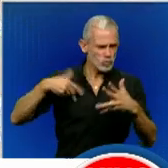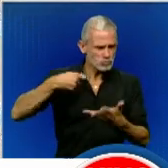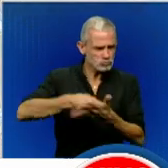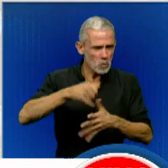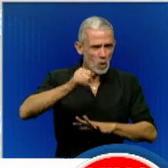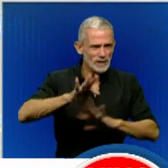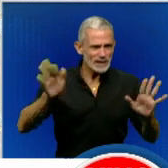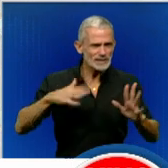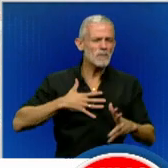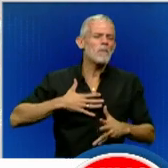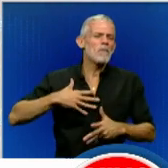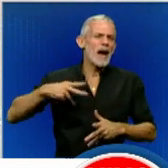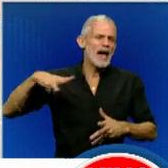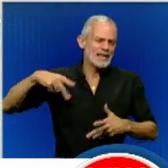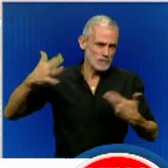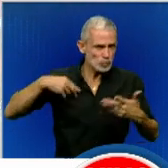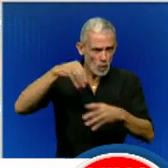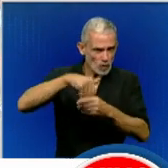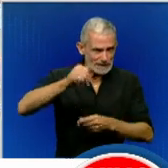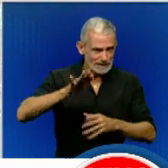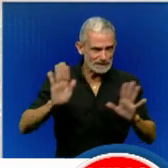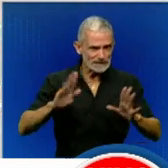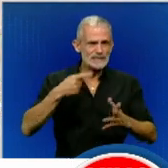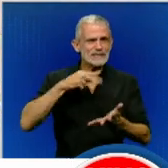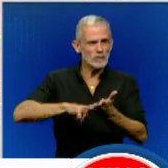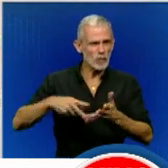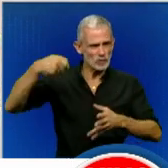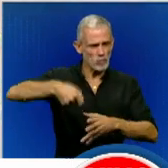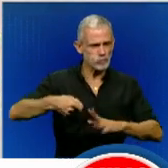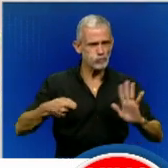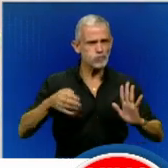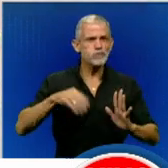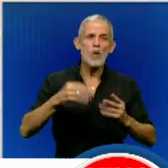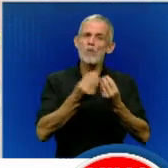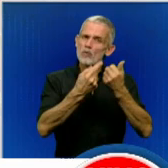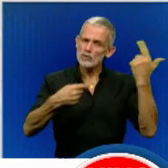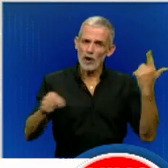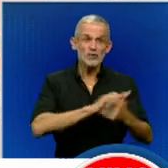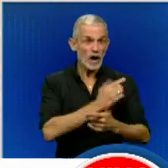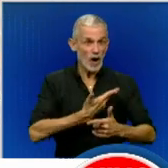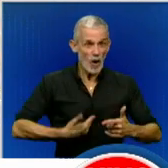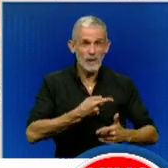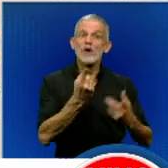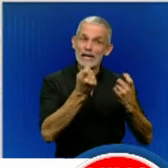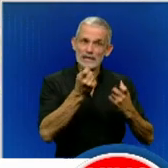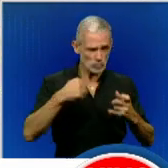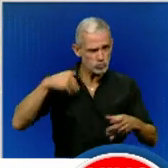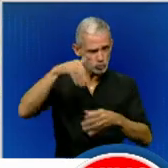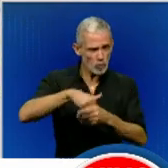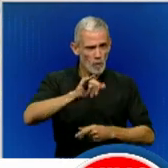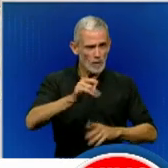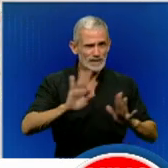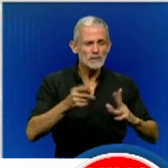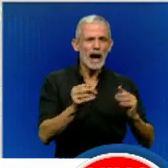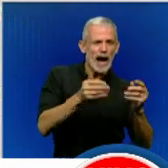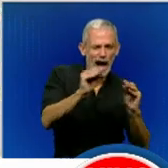los grandes patrimonios yo noté muchas cosas que este gobierno necesito para ir acomodando